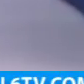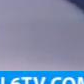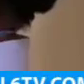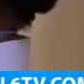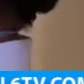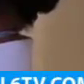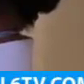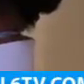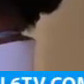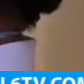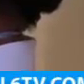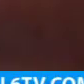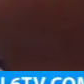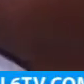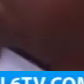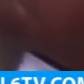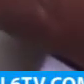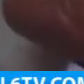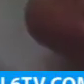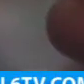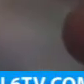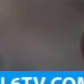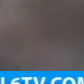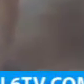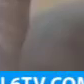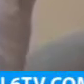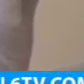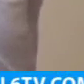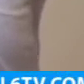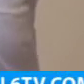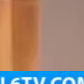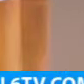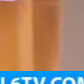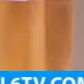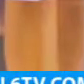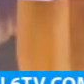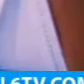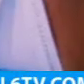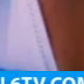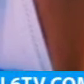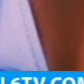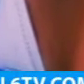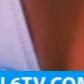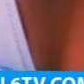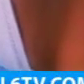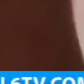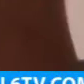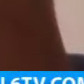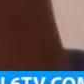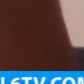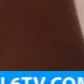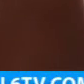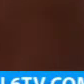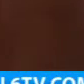que ha aumentado la capacidad hospitalaria, también se ha incrementado la ocupación de camas, pues apenas hace un mes se reportaba un 70%